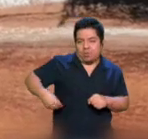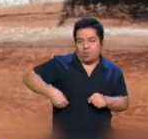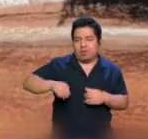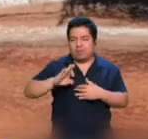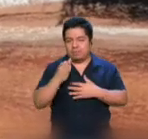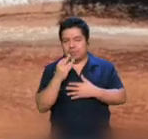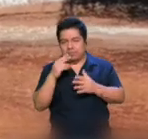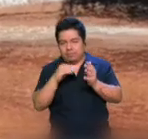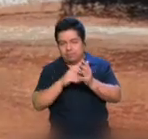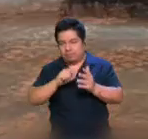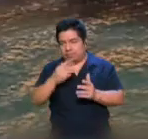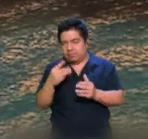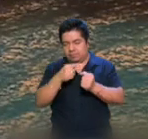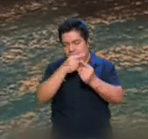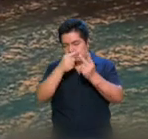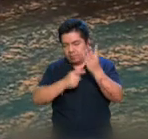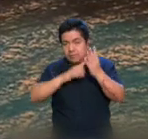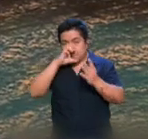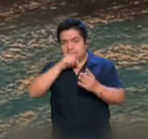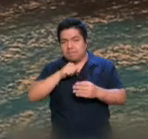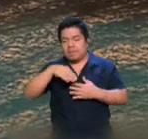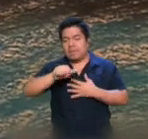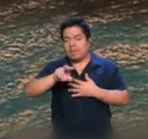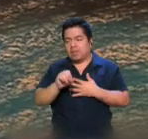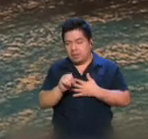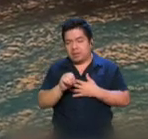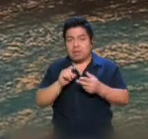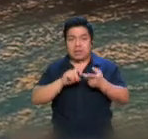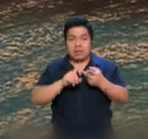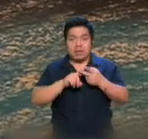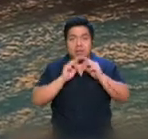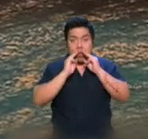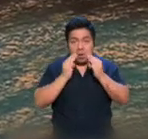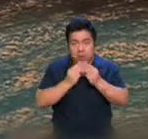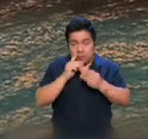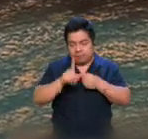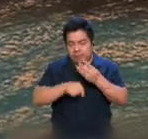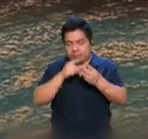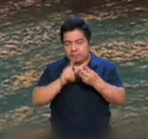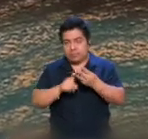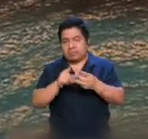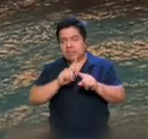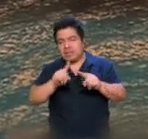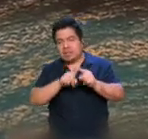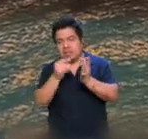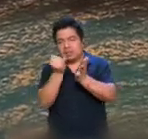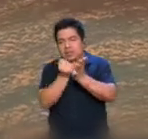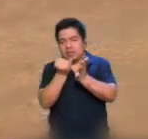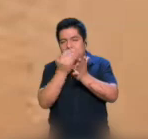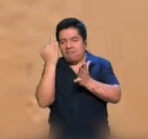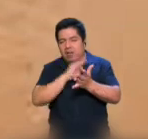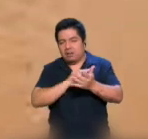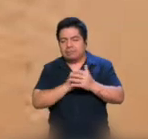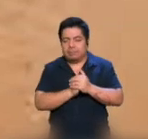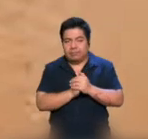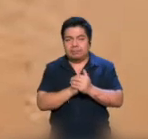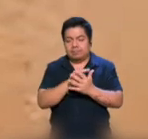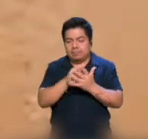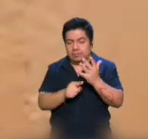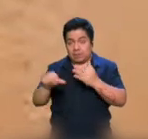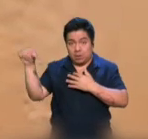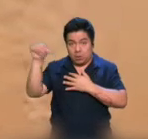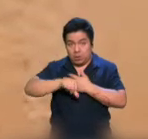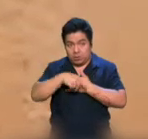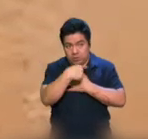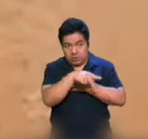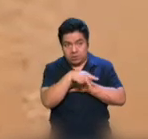de 2023 de delitos relacionados con narcotráfico, delincuencia organizada y falsedad de declaraciones. A partir del anuncio de hoy, la